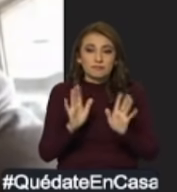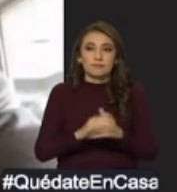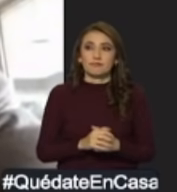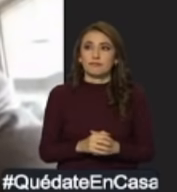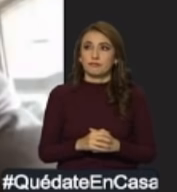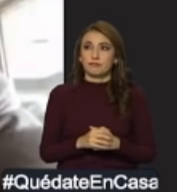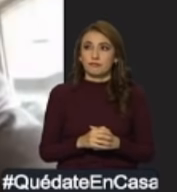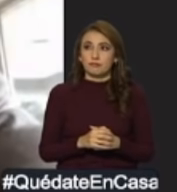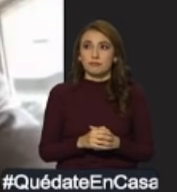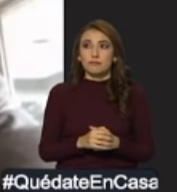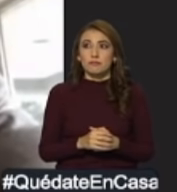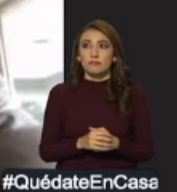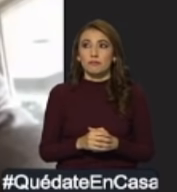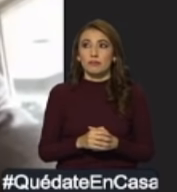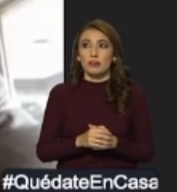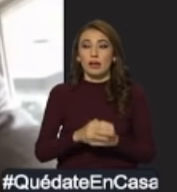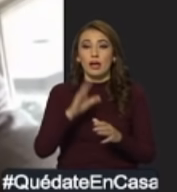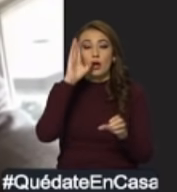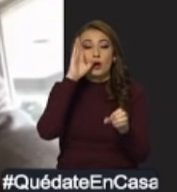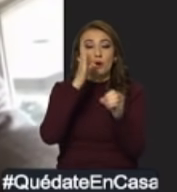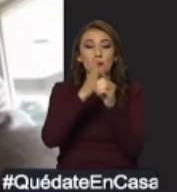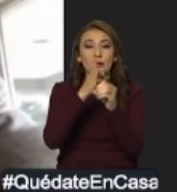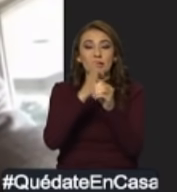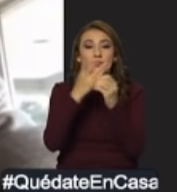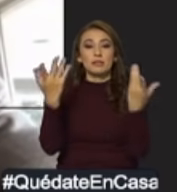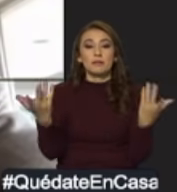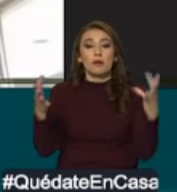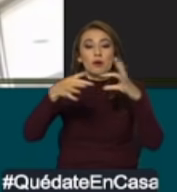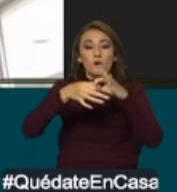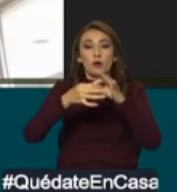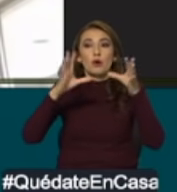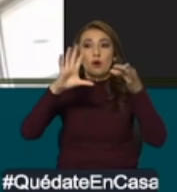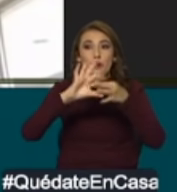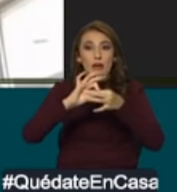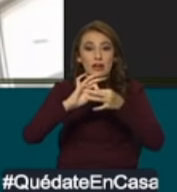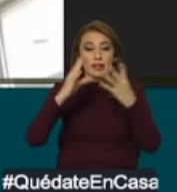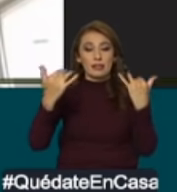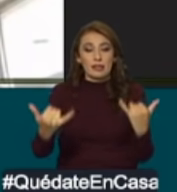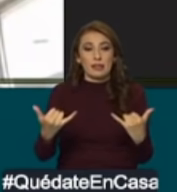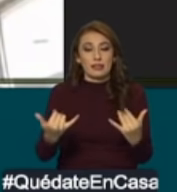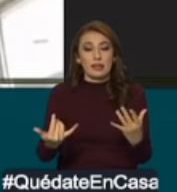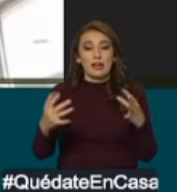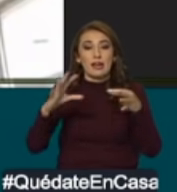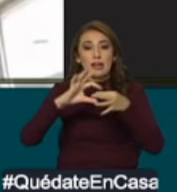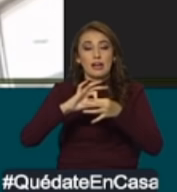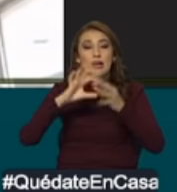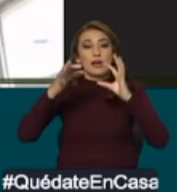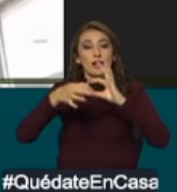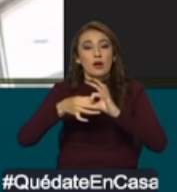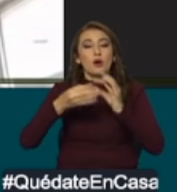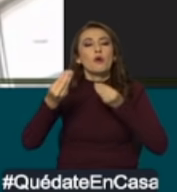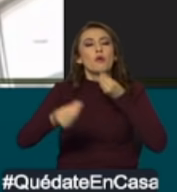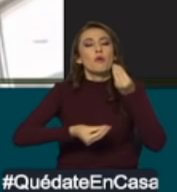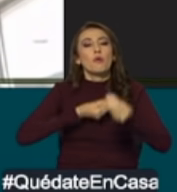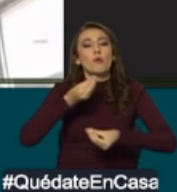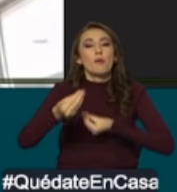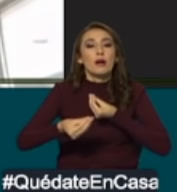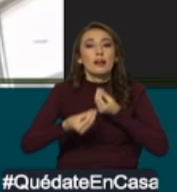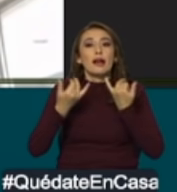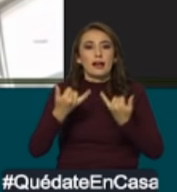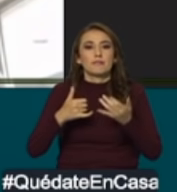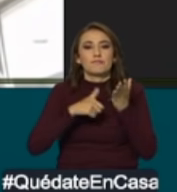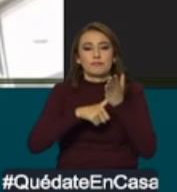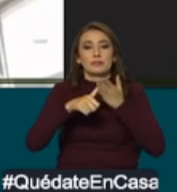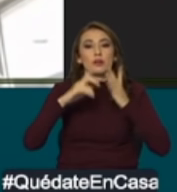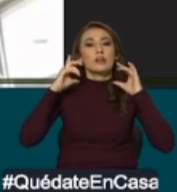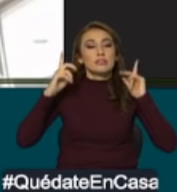El objetivo de esta cadena, desde mi perspectiva, es mostrar los recursos que hemos preparado como Ministerio de Salud